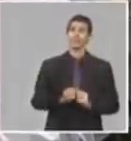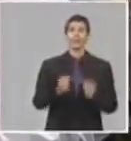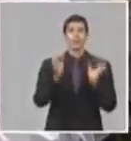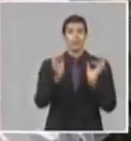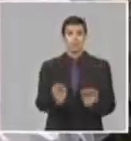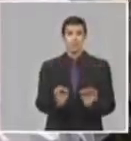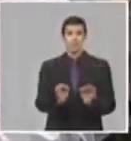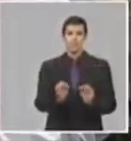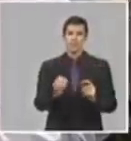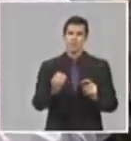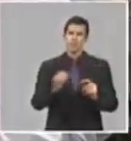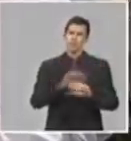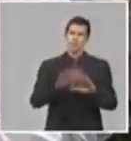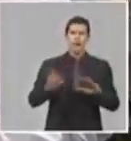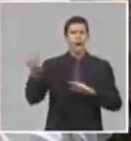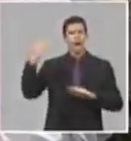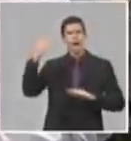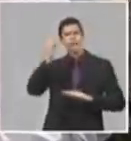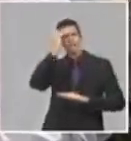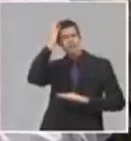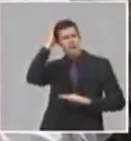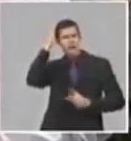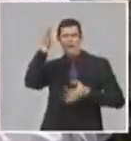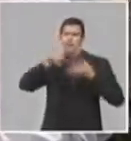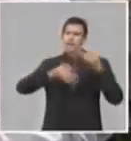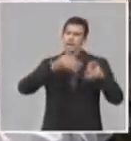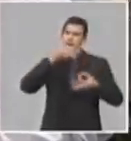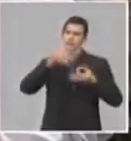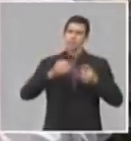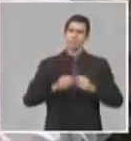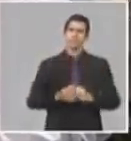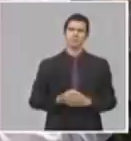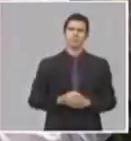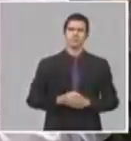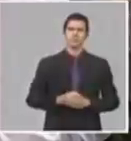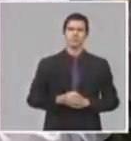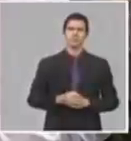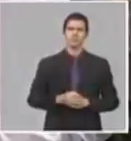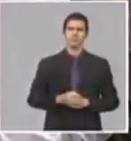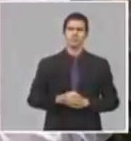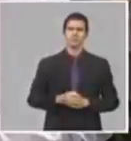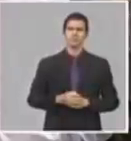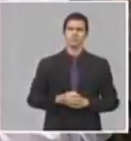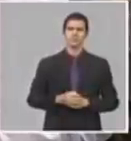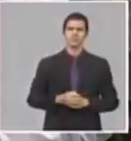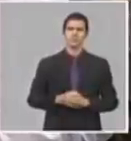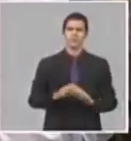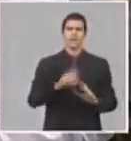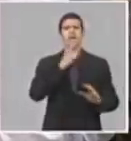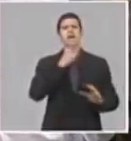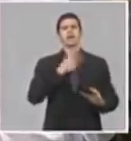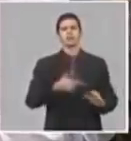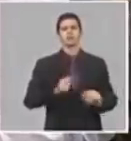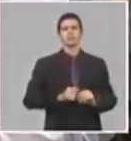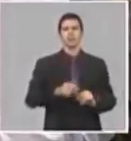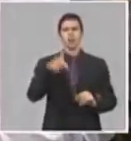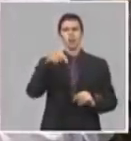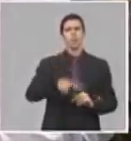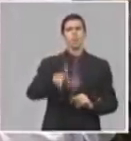En el mes de julio se van a dar, o sea, a vender controlado por la libreta